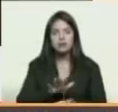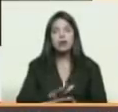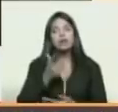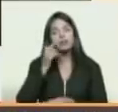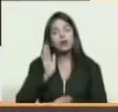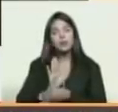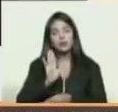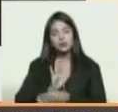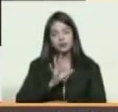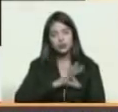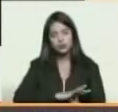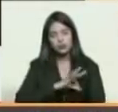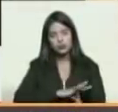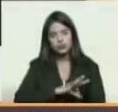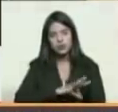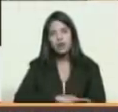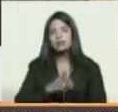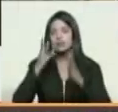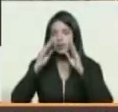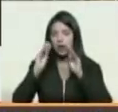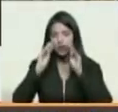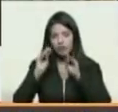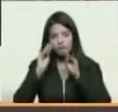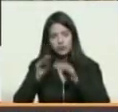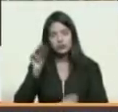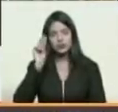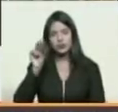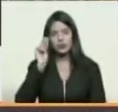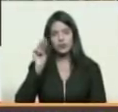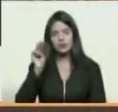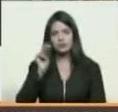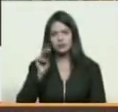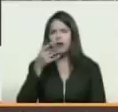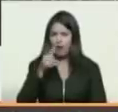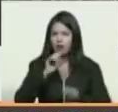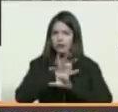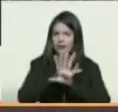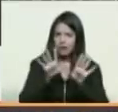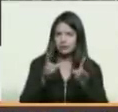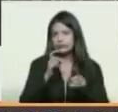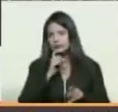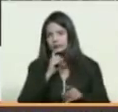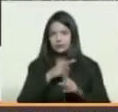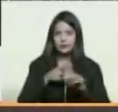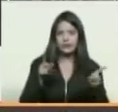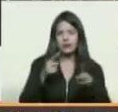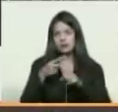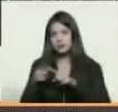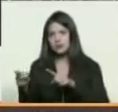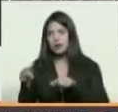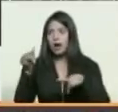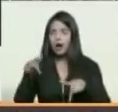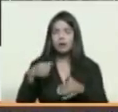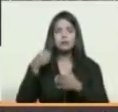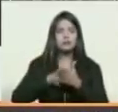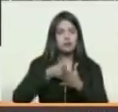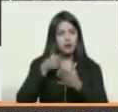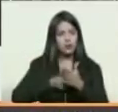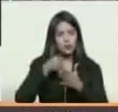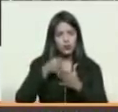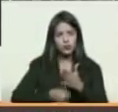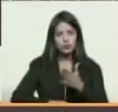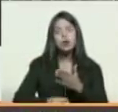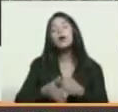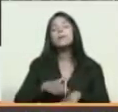protección social, de la formación docente. Hay claras diferencias en estas luchas. Antes